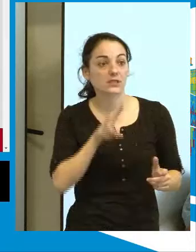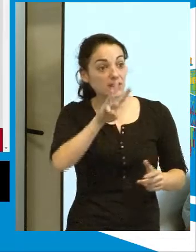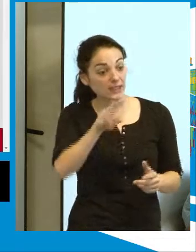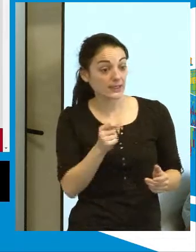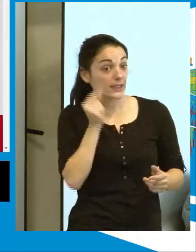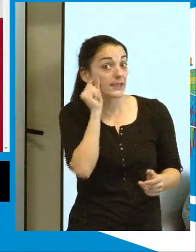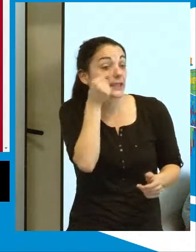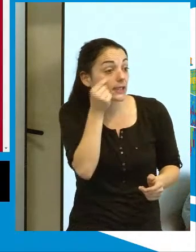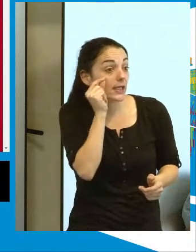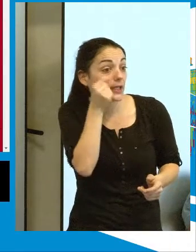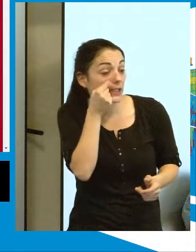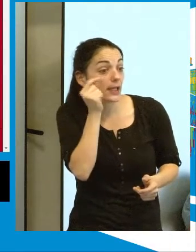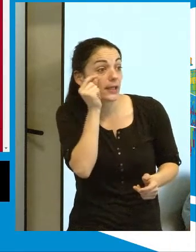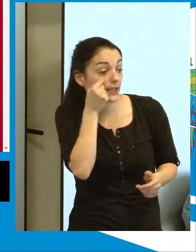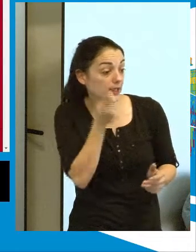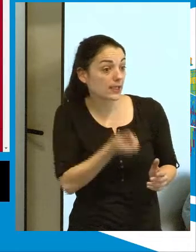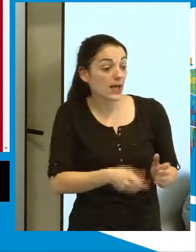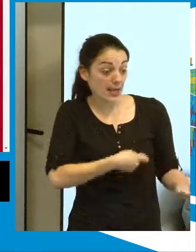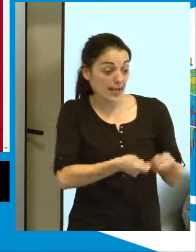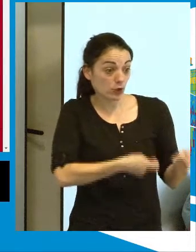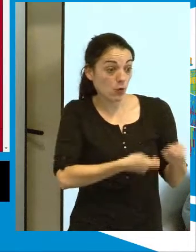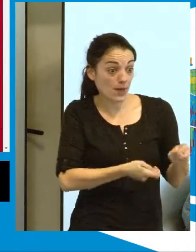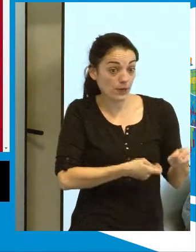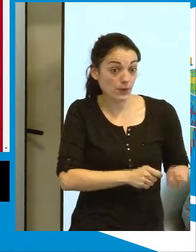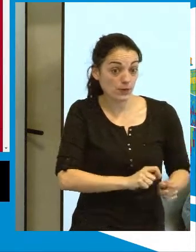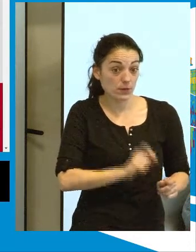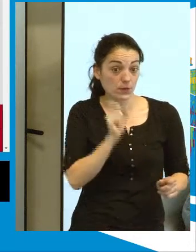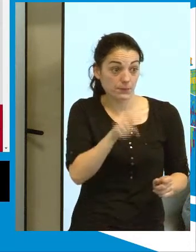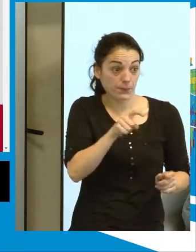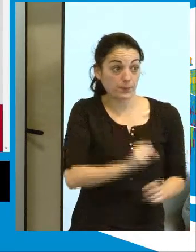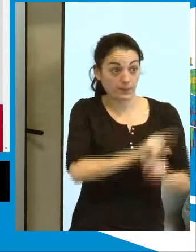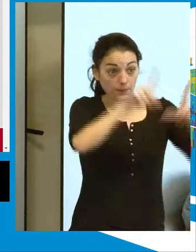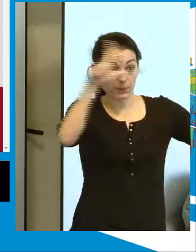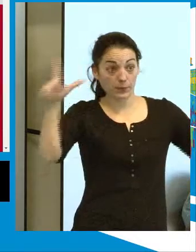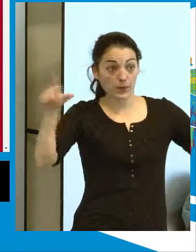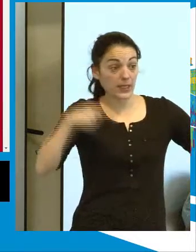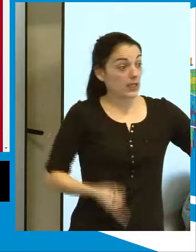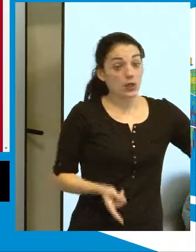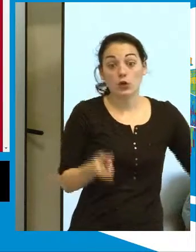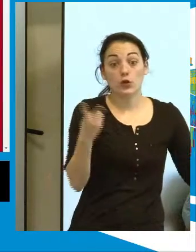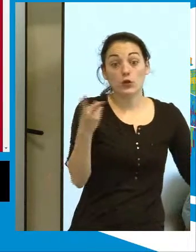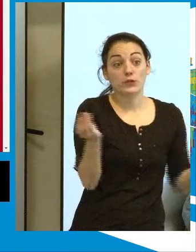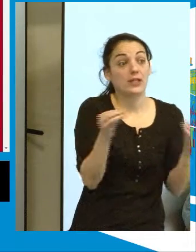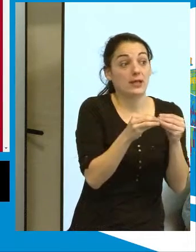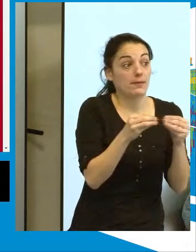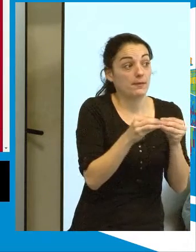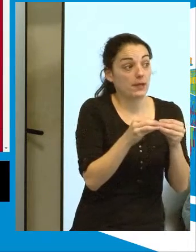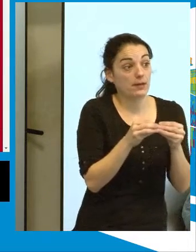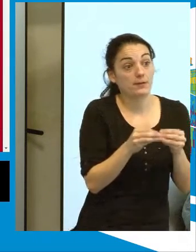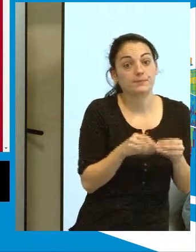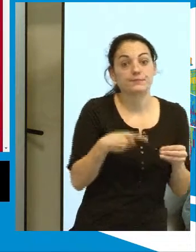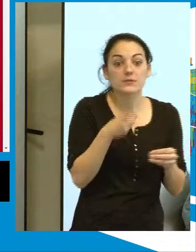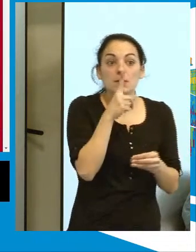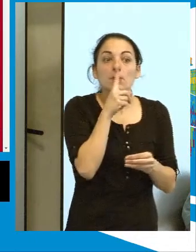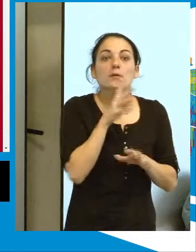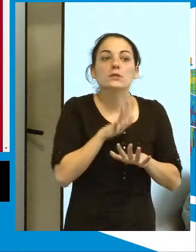detectando 3, actuaciones. y lanzamos el No te he comando entendido. correspondiente. ¿Has y dicho alguna de entonces, estas opciones? interactúa, ¿no?, con el sistema. No te he entendido. Vale. ¿Has dicho alguna de estas Silencia,